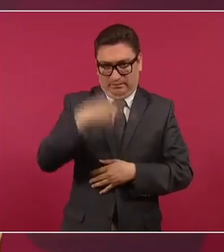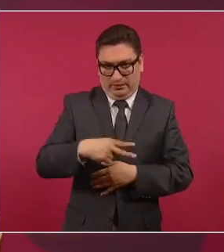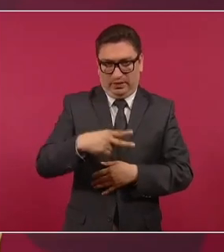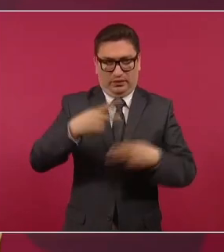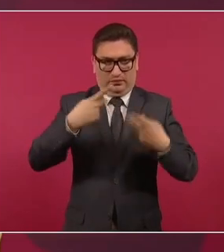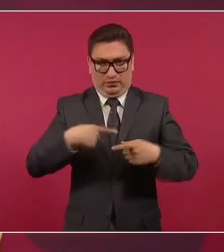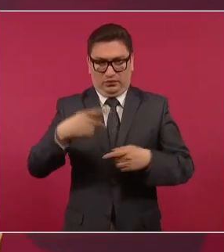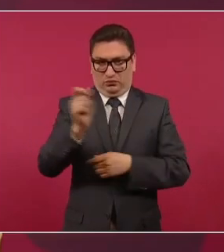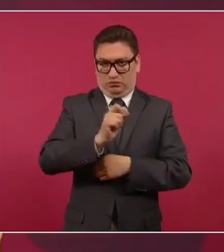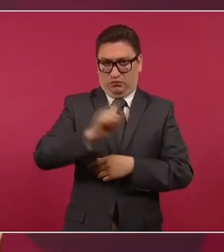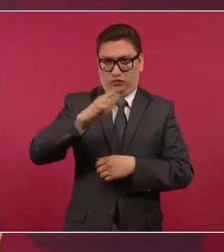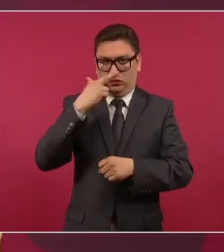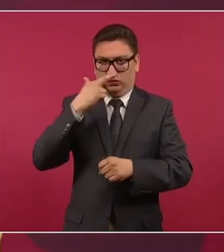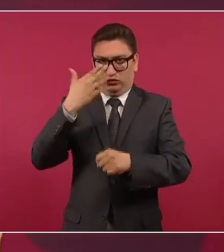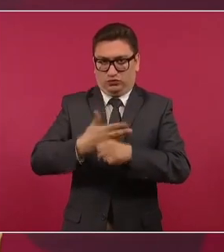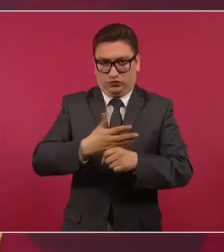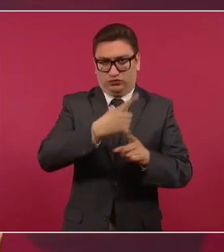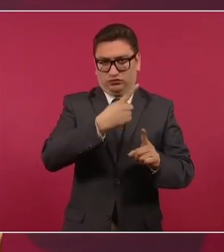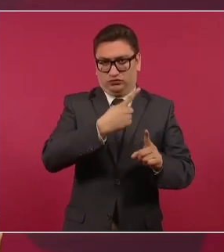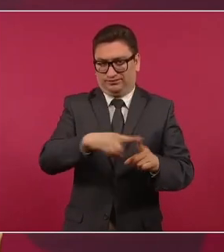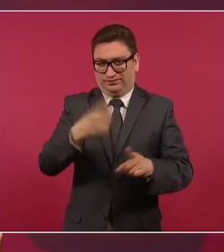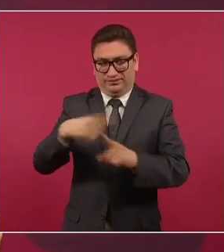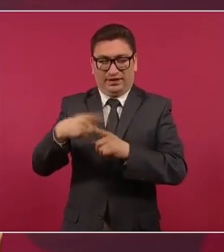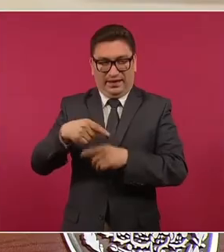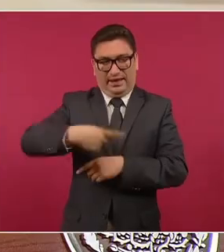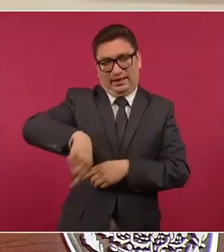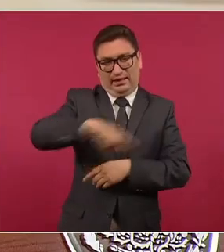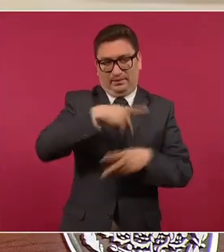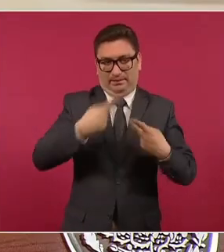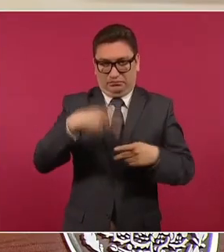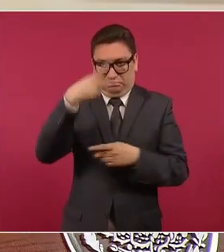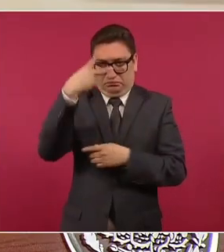la responsabilidad de los trabajadores mexicanos.